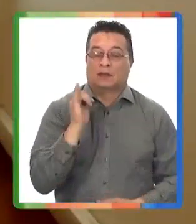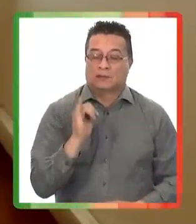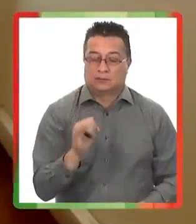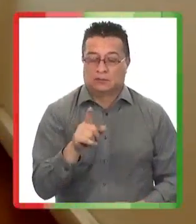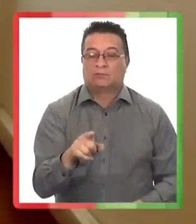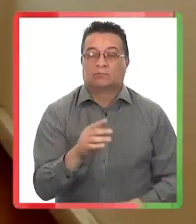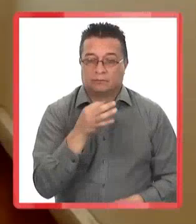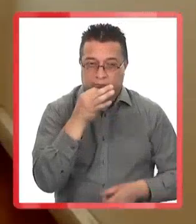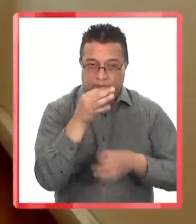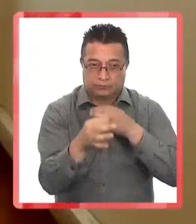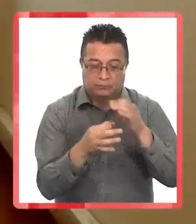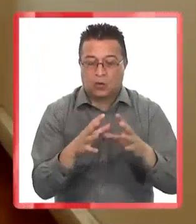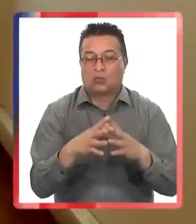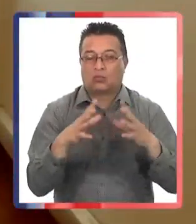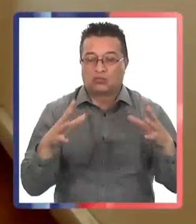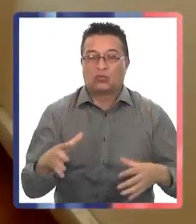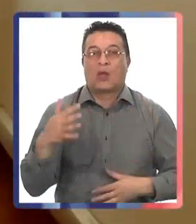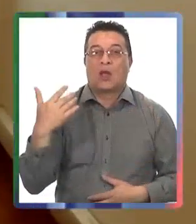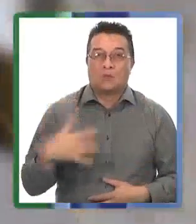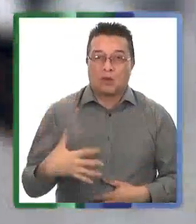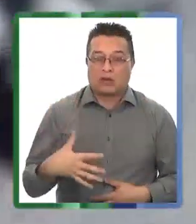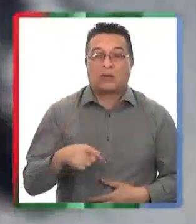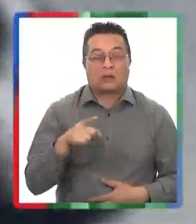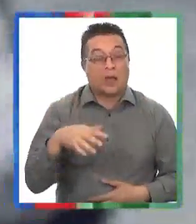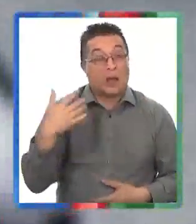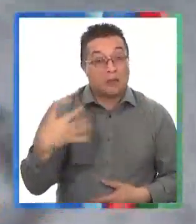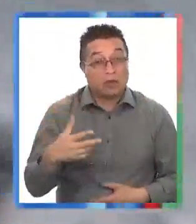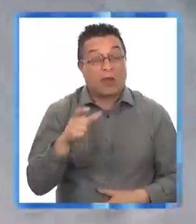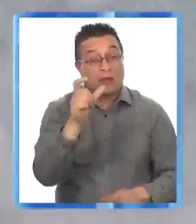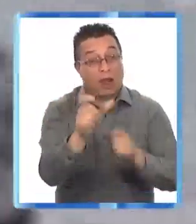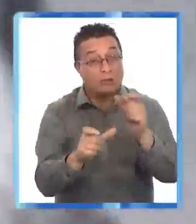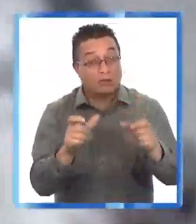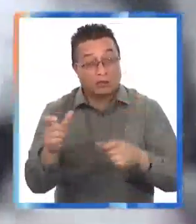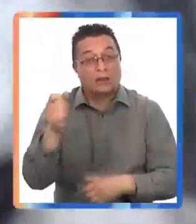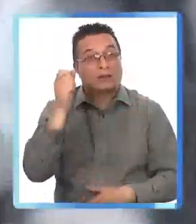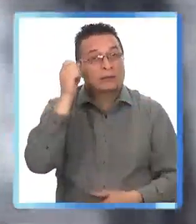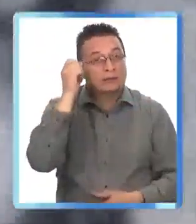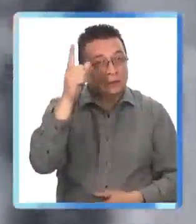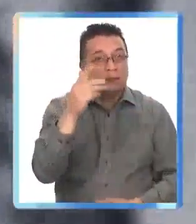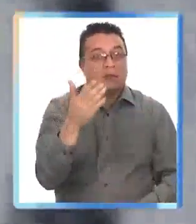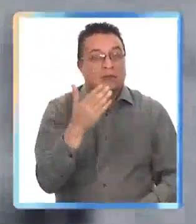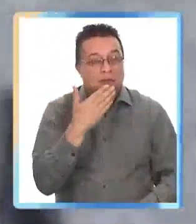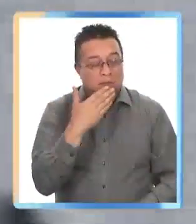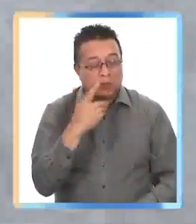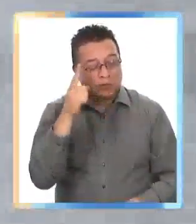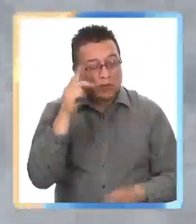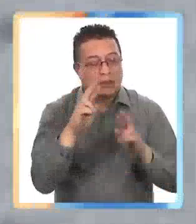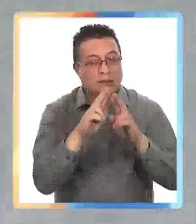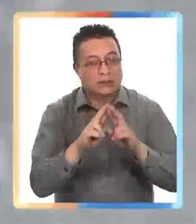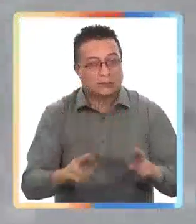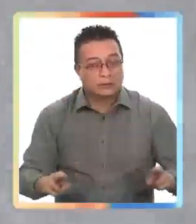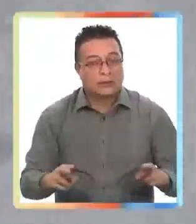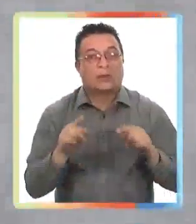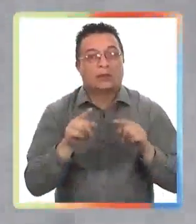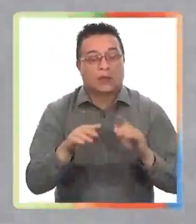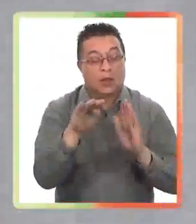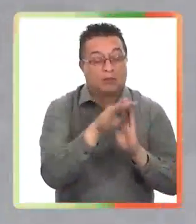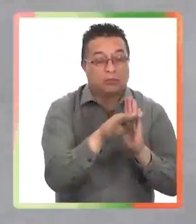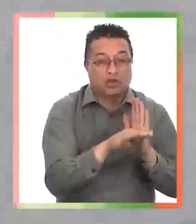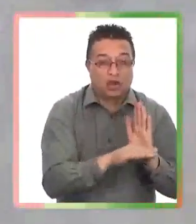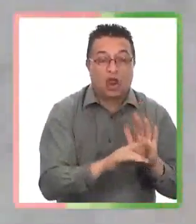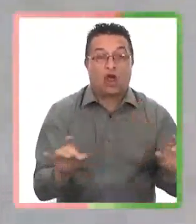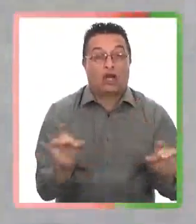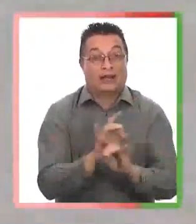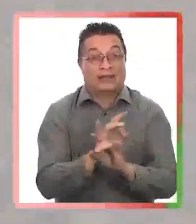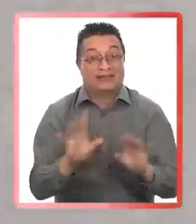una recomendación bien importante. Yo creo que es importante que la gente sepa también y tenga la tranquilidad, insisto, en esto de los protocolos que se